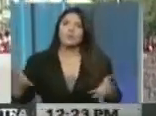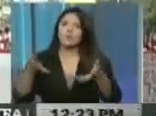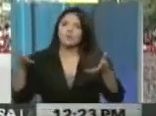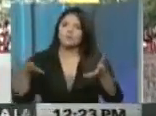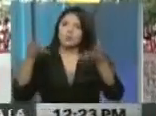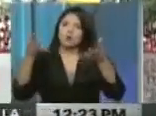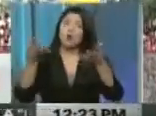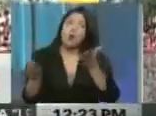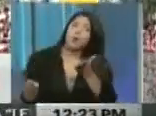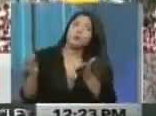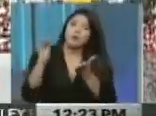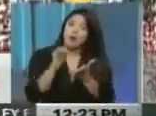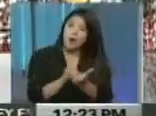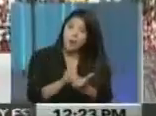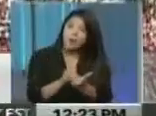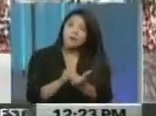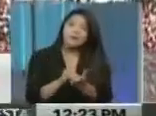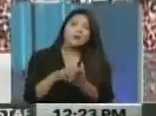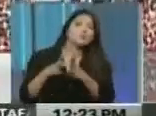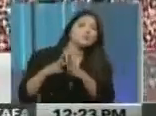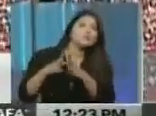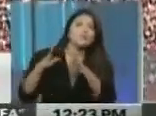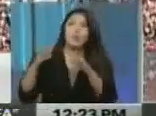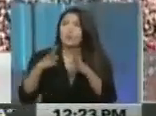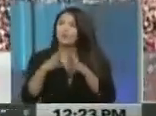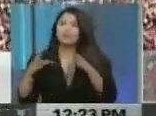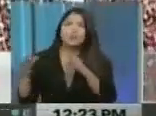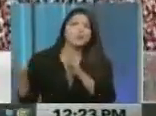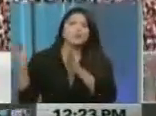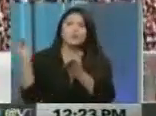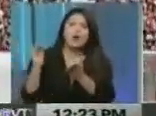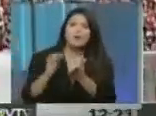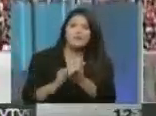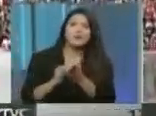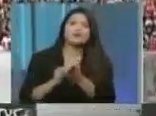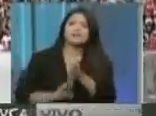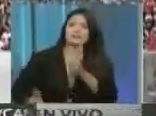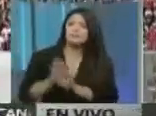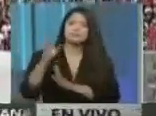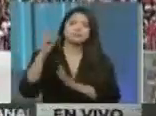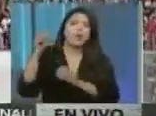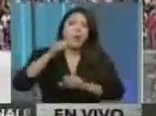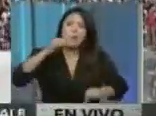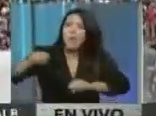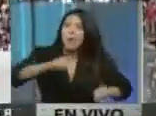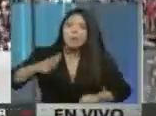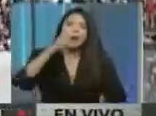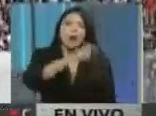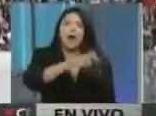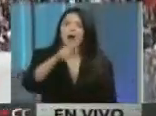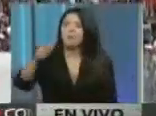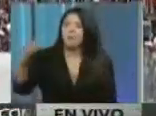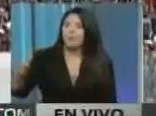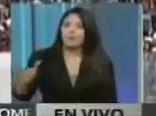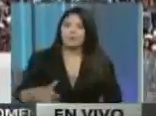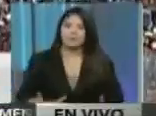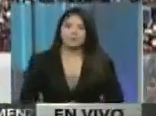y que volvamos a todos los terrenos a activar obras, a mover al pueblo constructor.